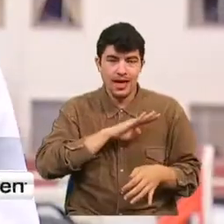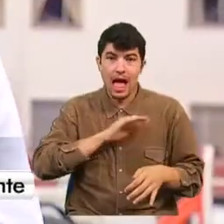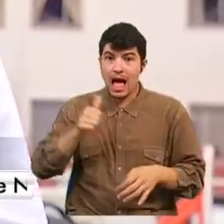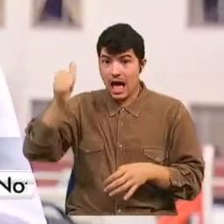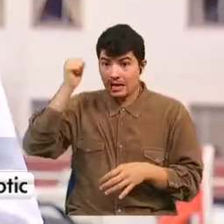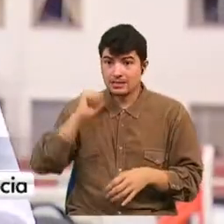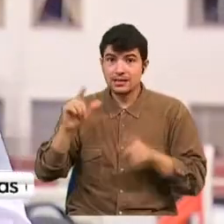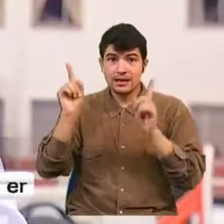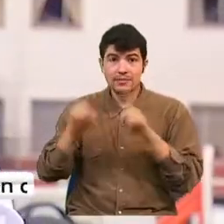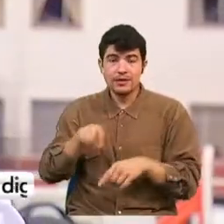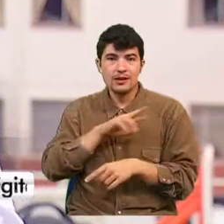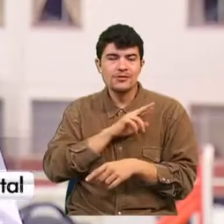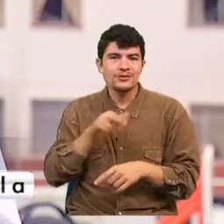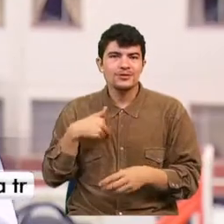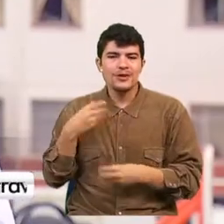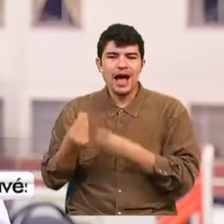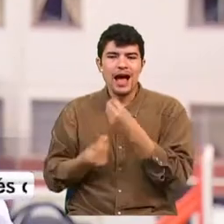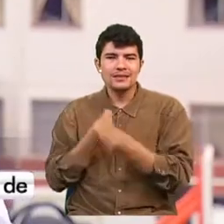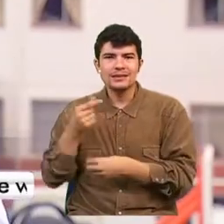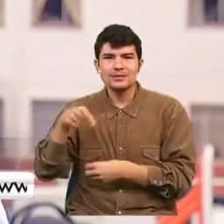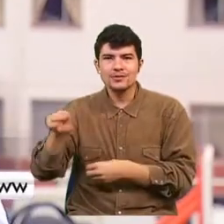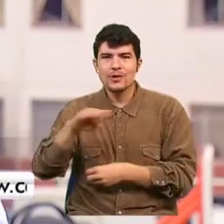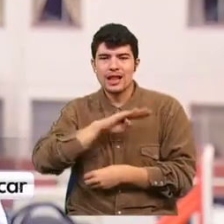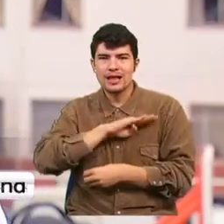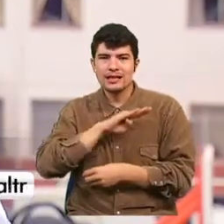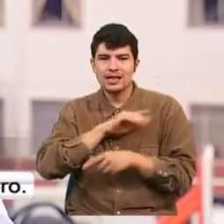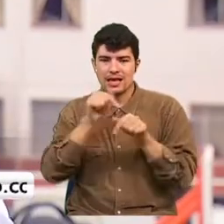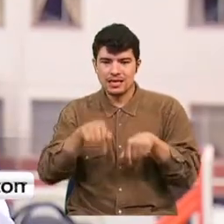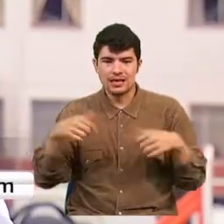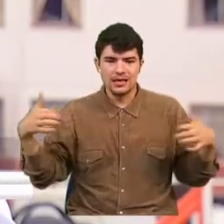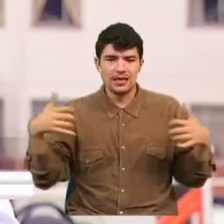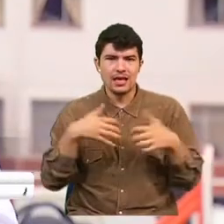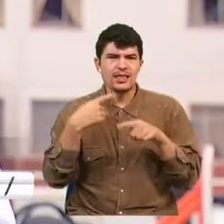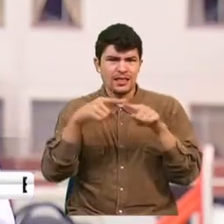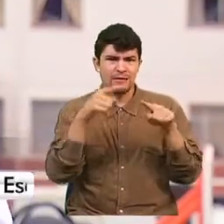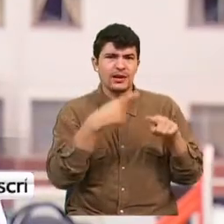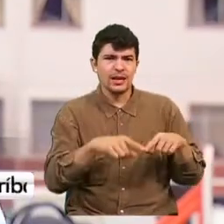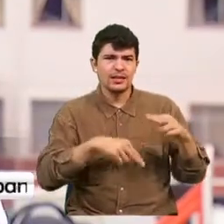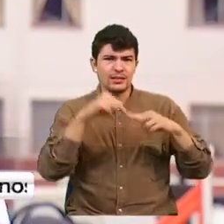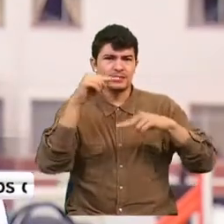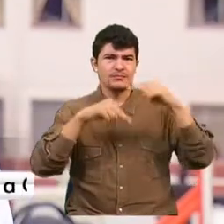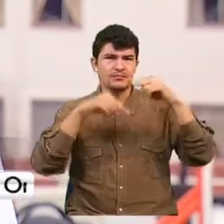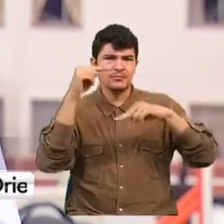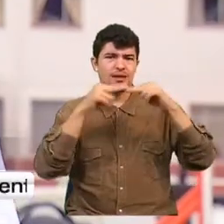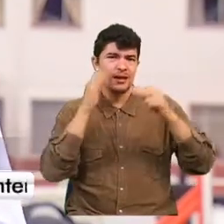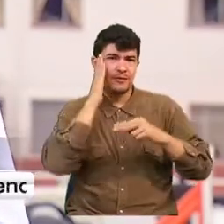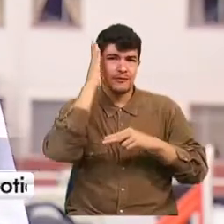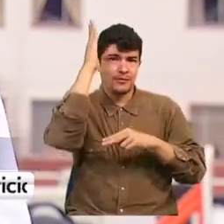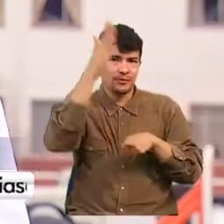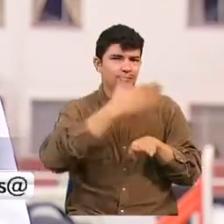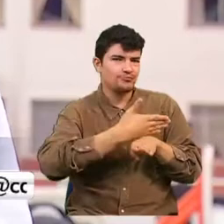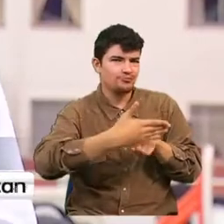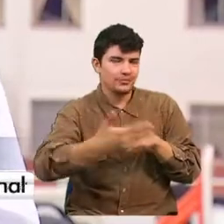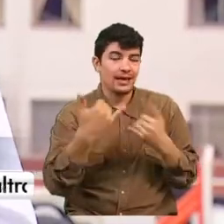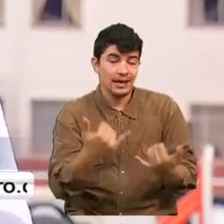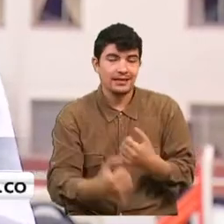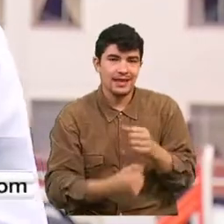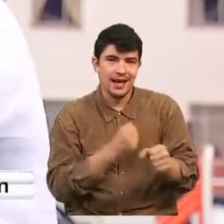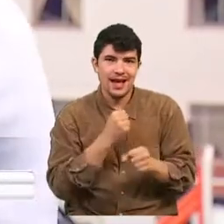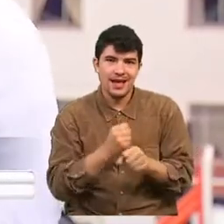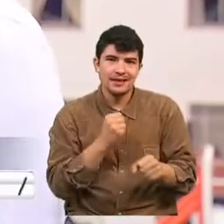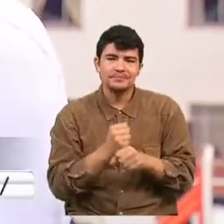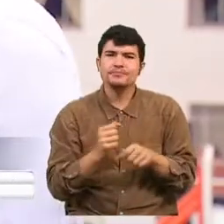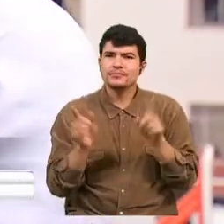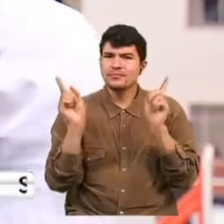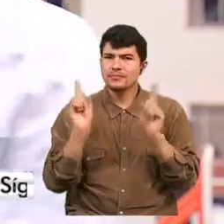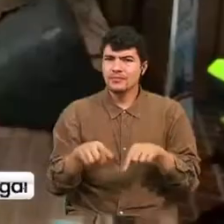también lo hicimos con los alcaldes de aquí de la provincia en otras obras que vienen para, para este año. Y también